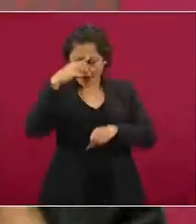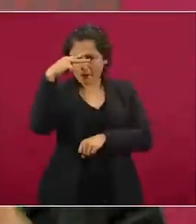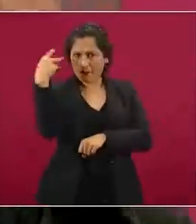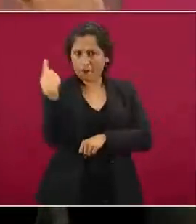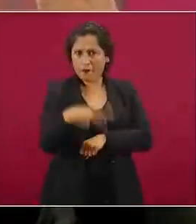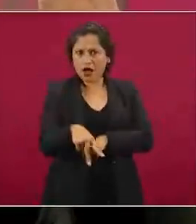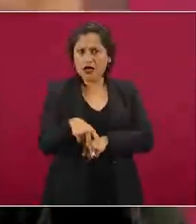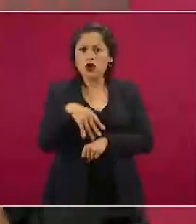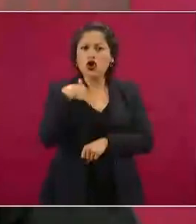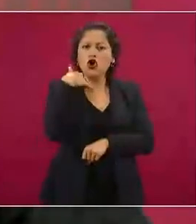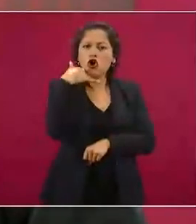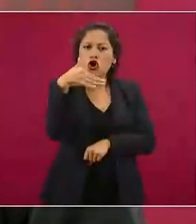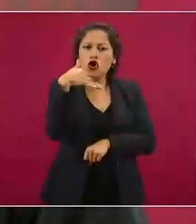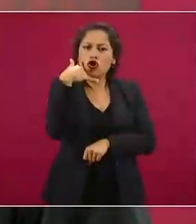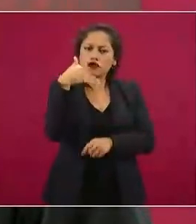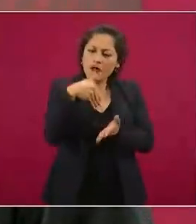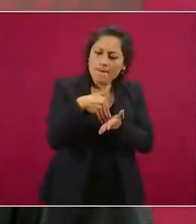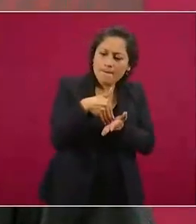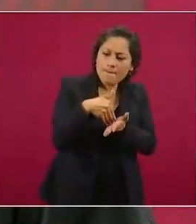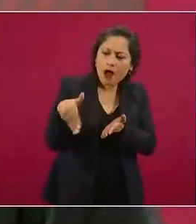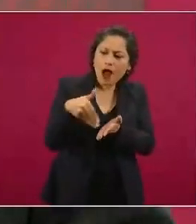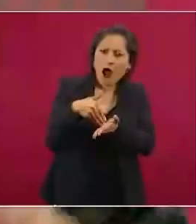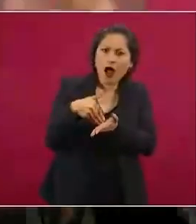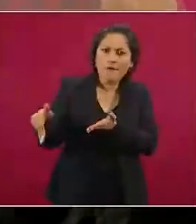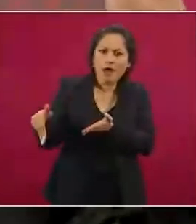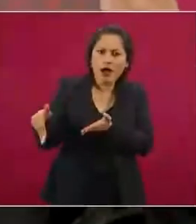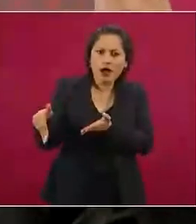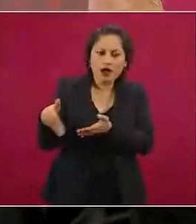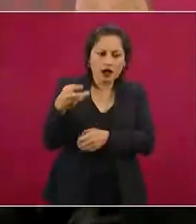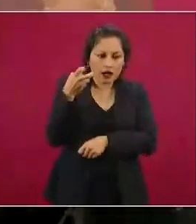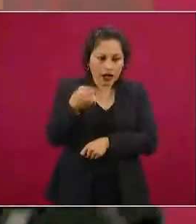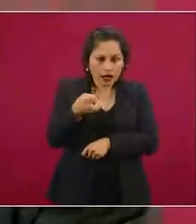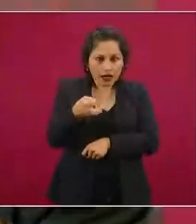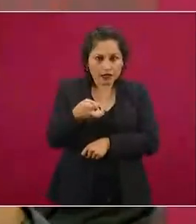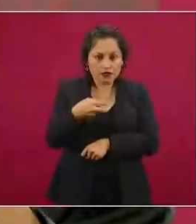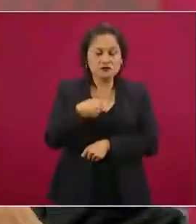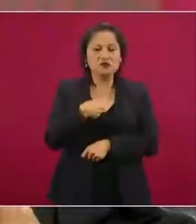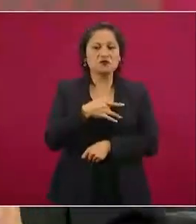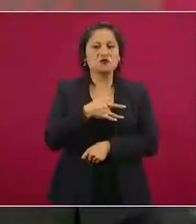sentirnos orgullosos. Yo me siento